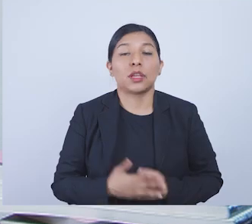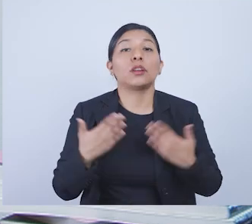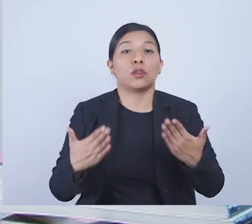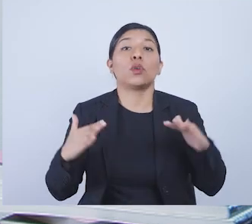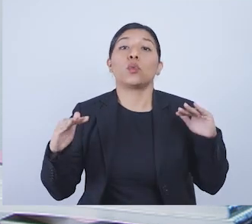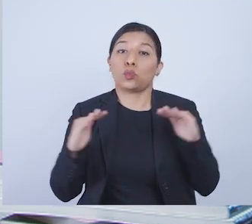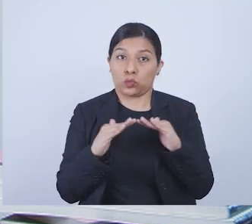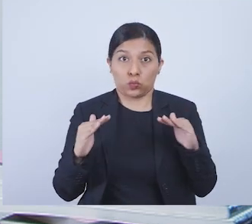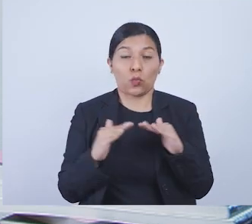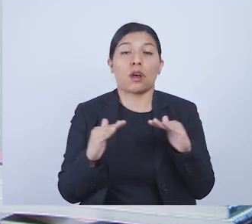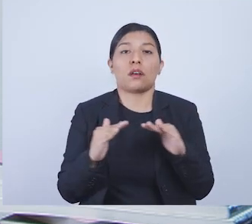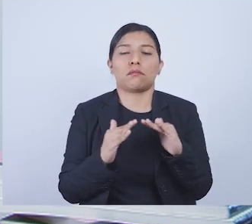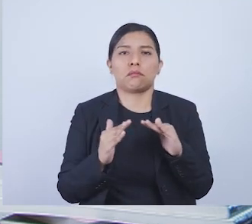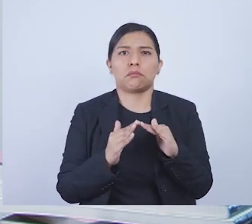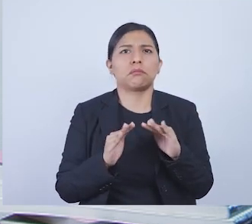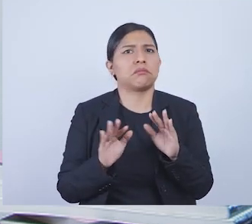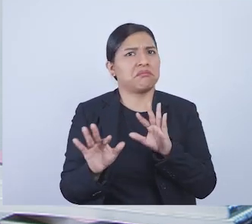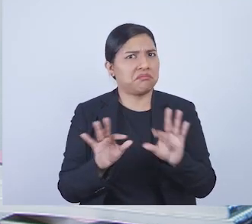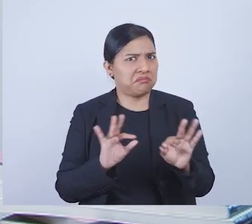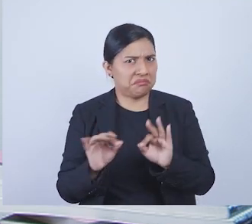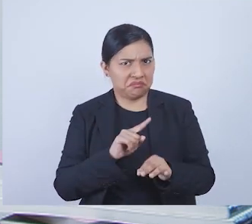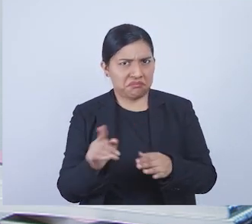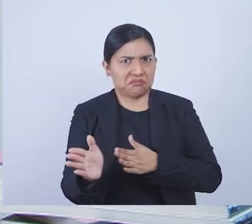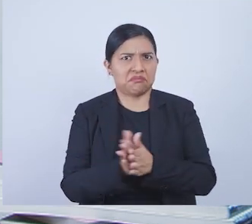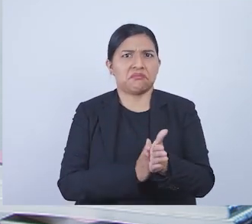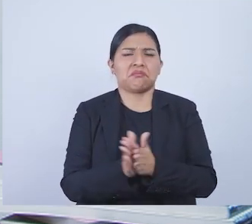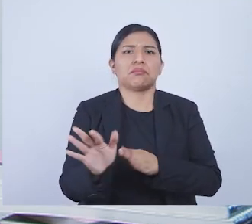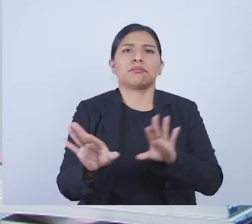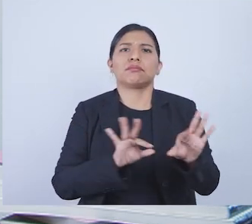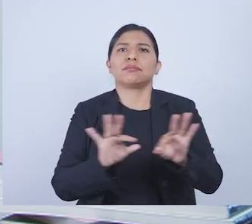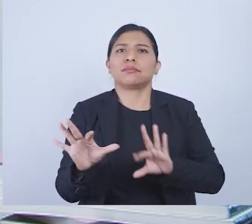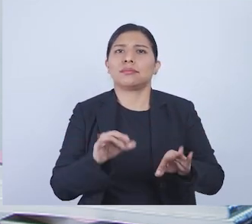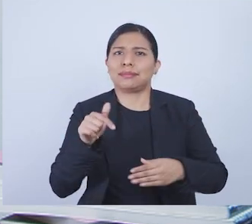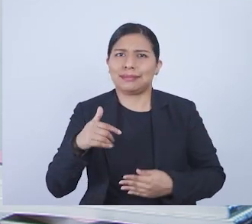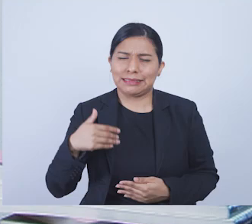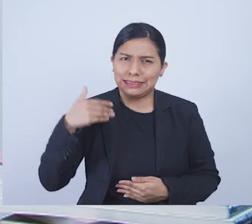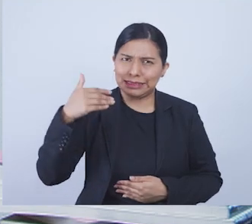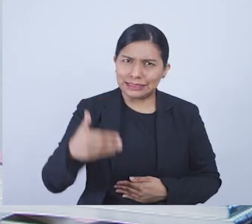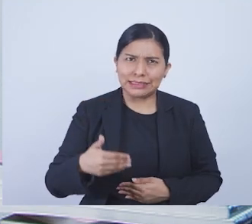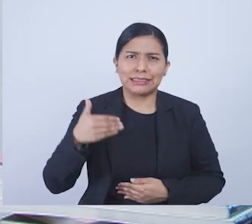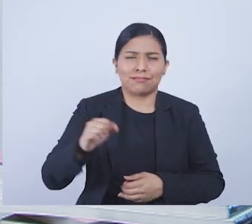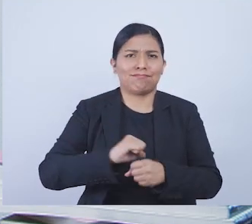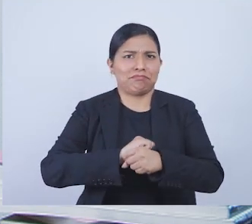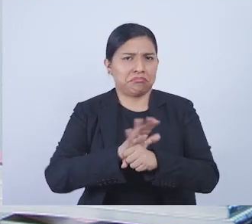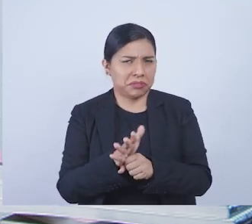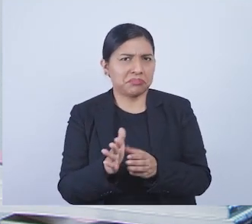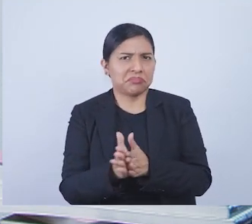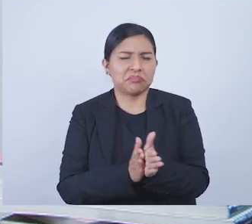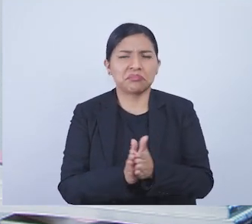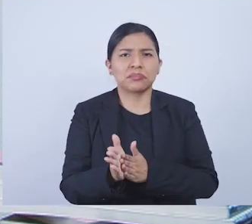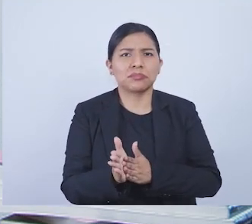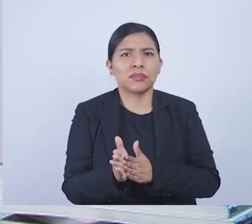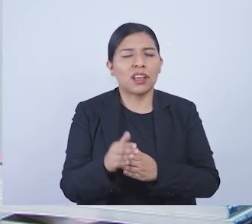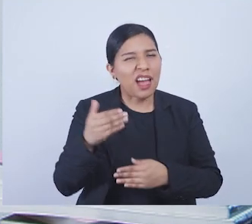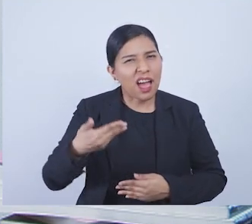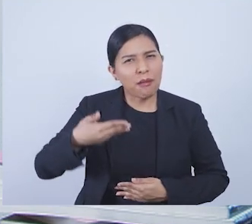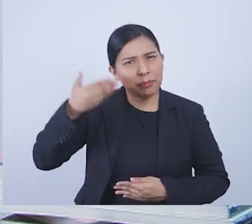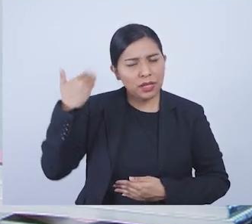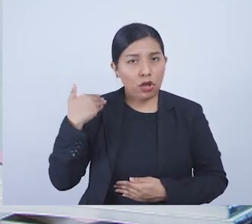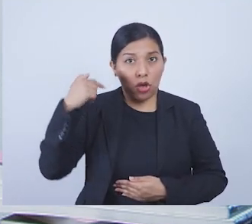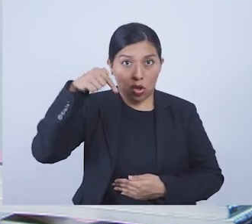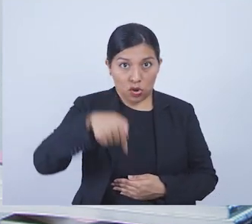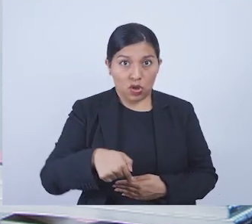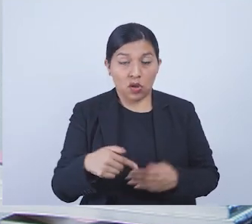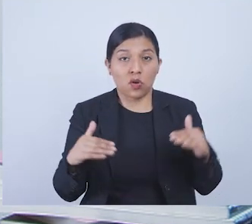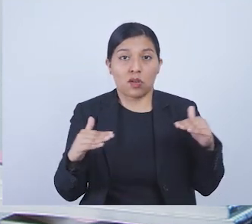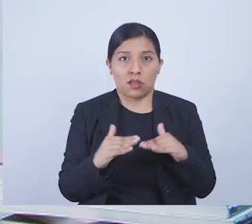También surgieron algunas herramientas muy interesantes durante estos años de pandemia, tanto el año pasado como este,